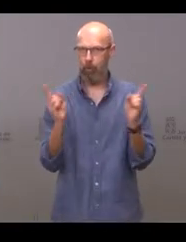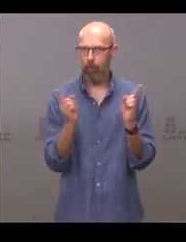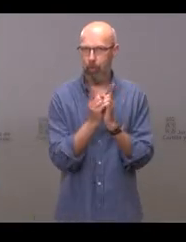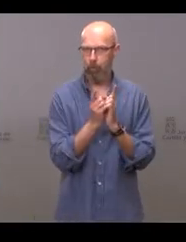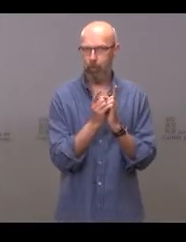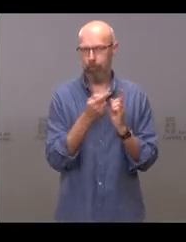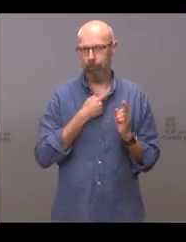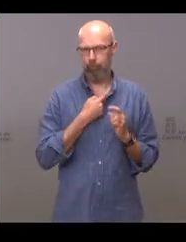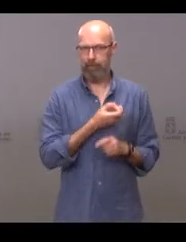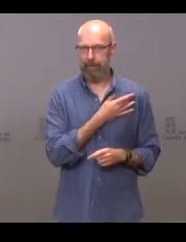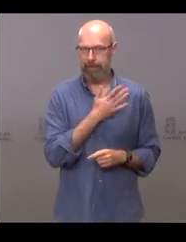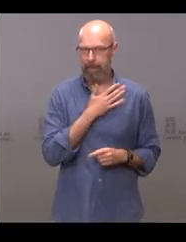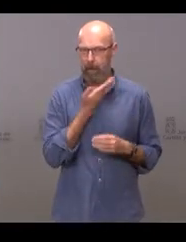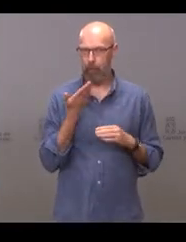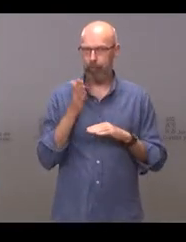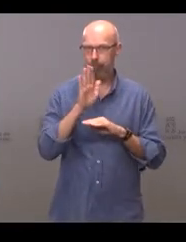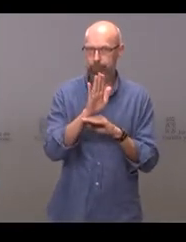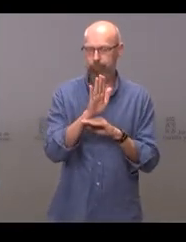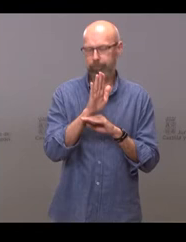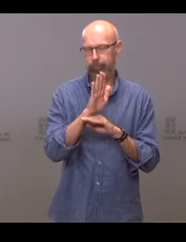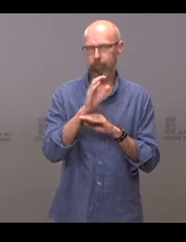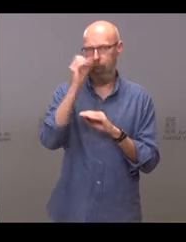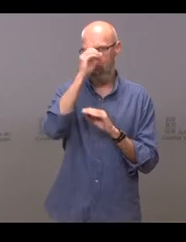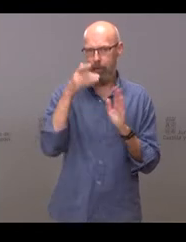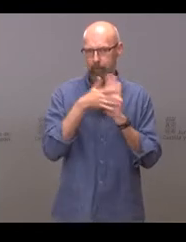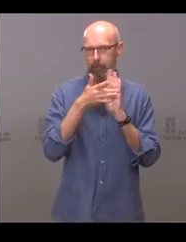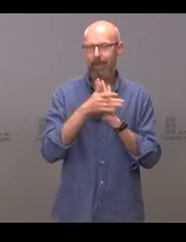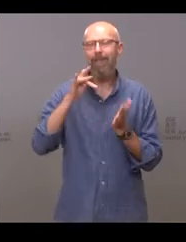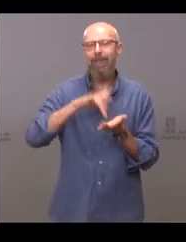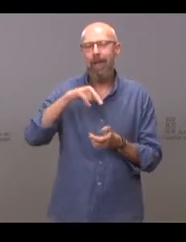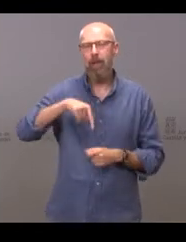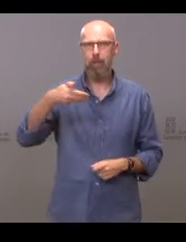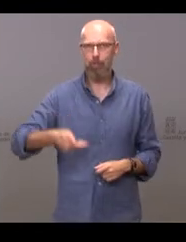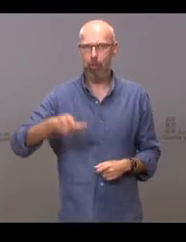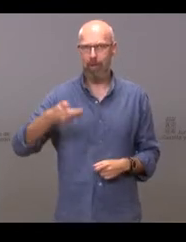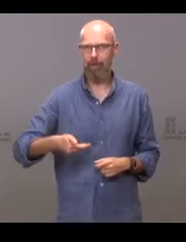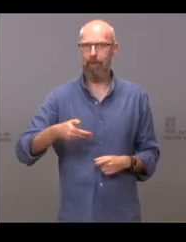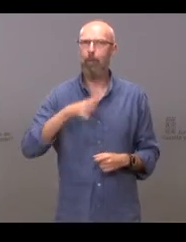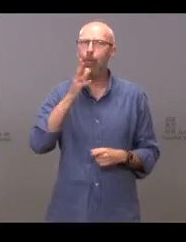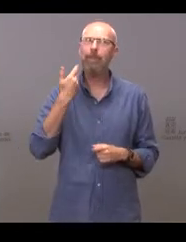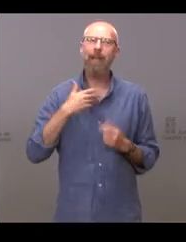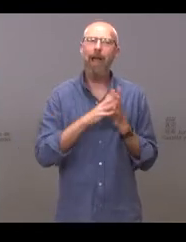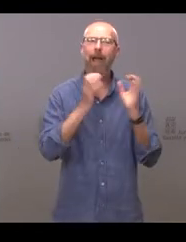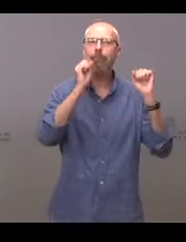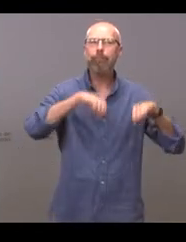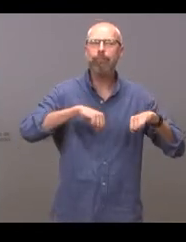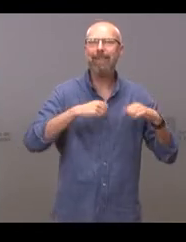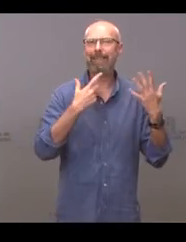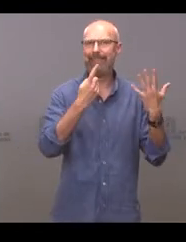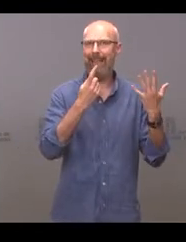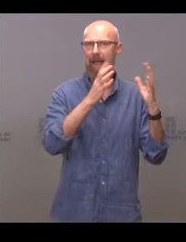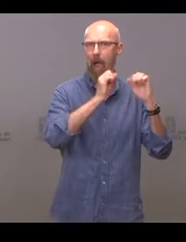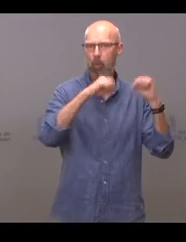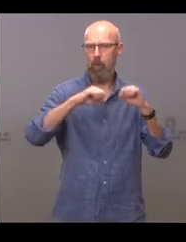nuestro sindicato en un día yo creo que importante como el que suscribimos seis acuerdos bueno pero previamente